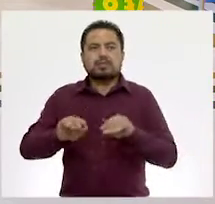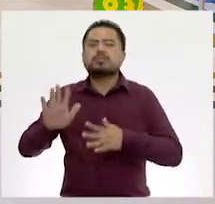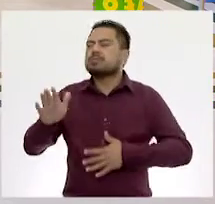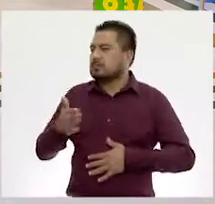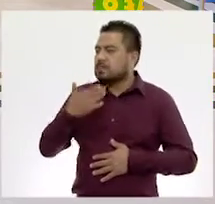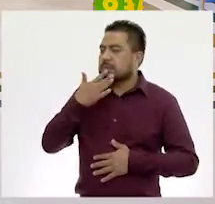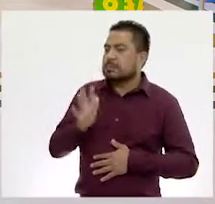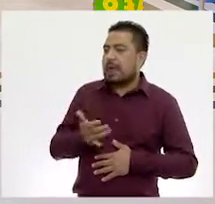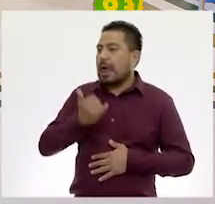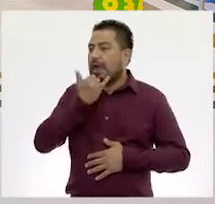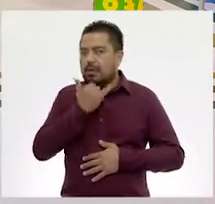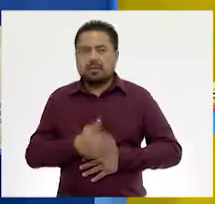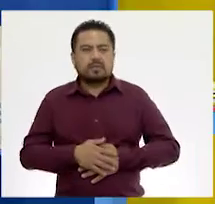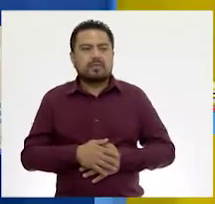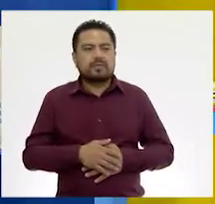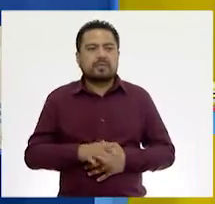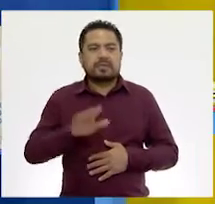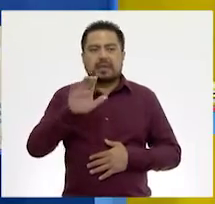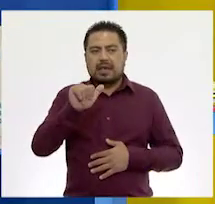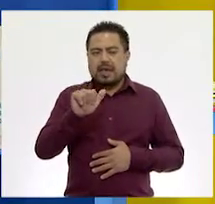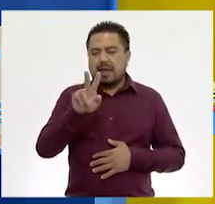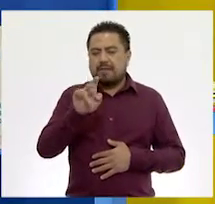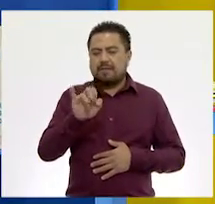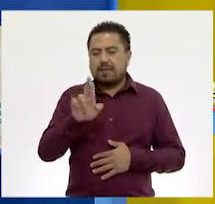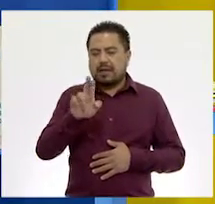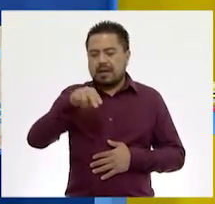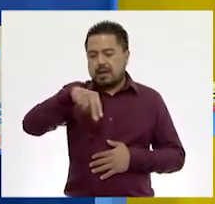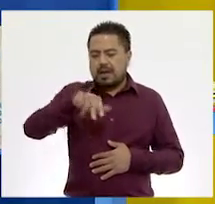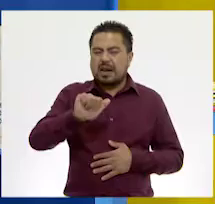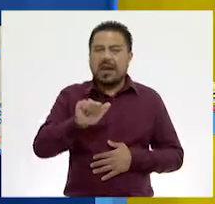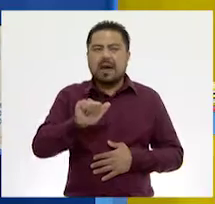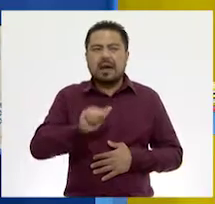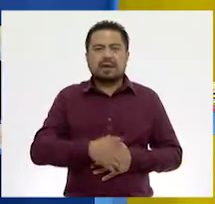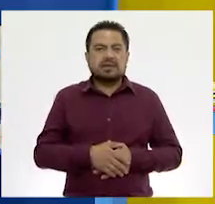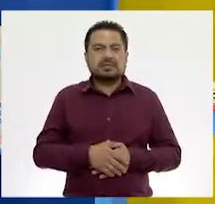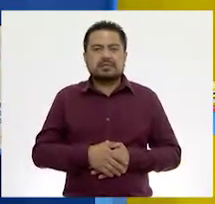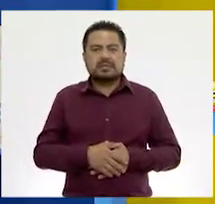bien. Ay, perdón. Caverna.